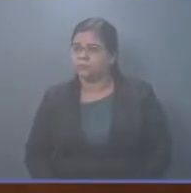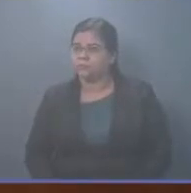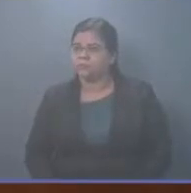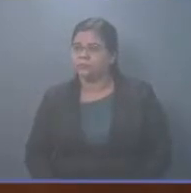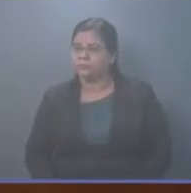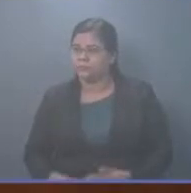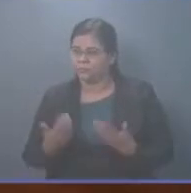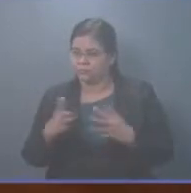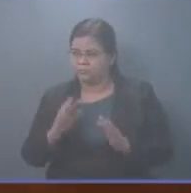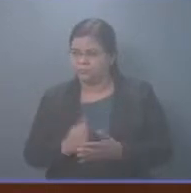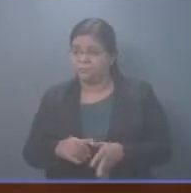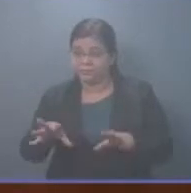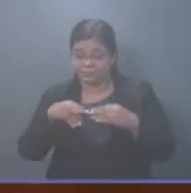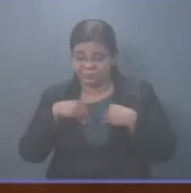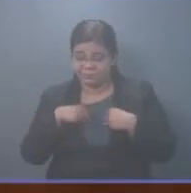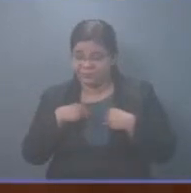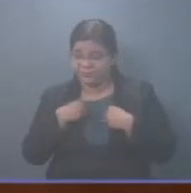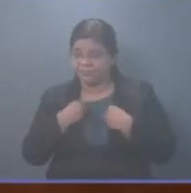Se acepta la observación.